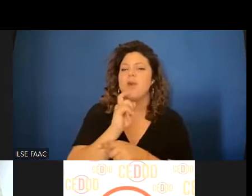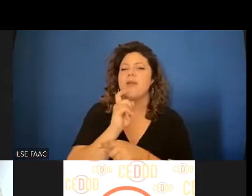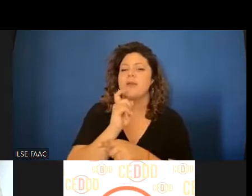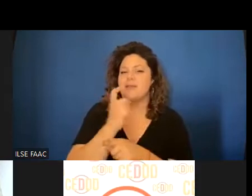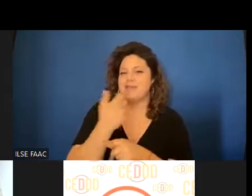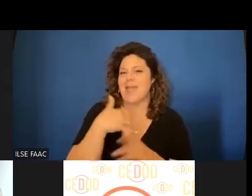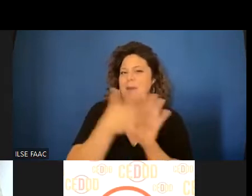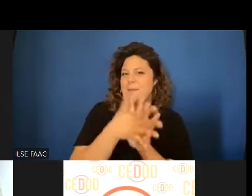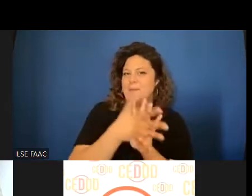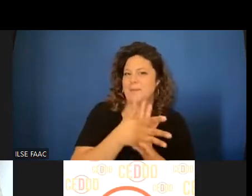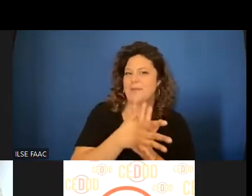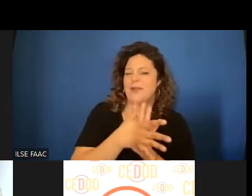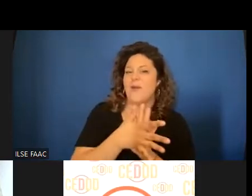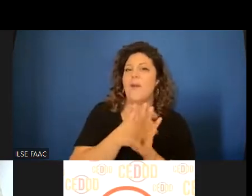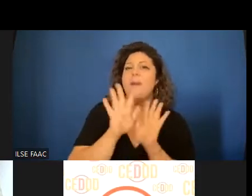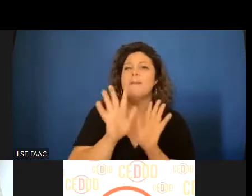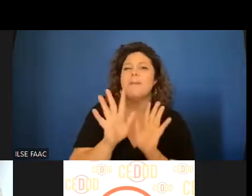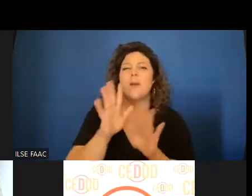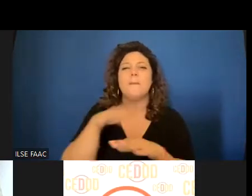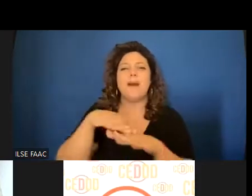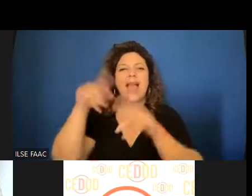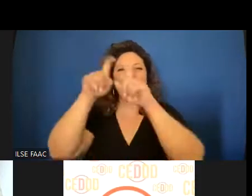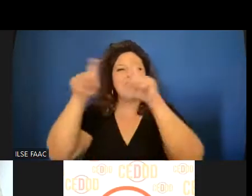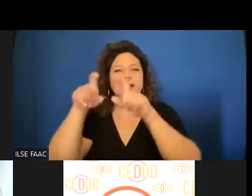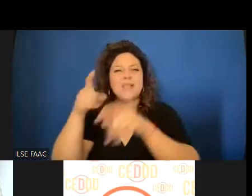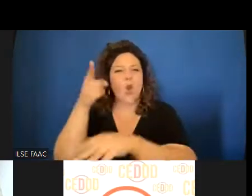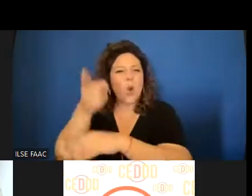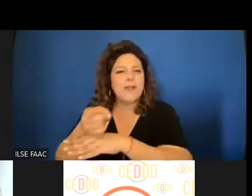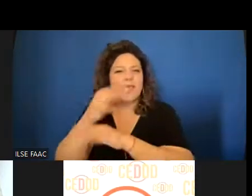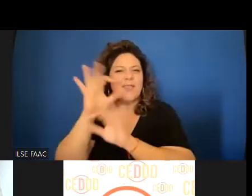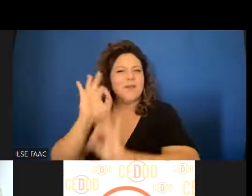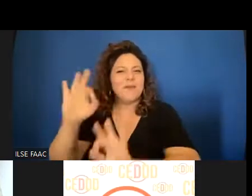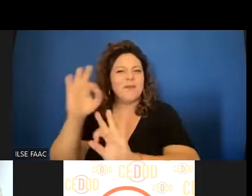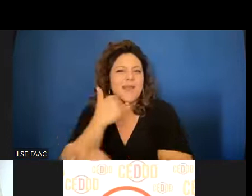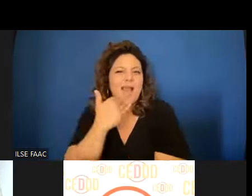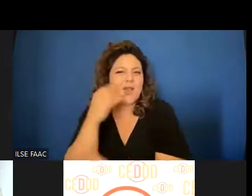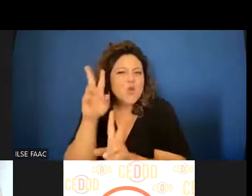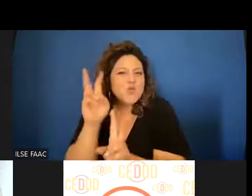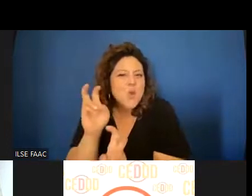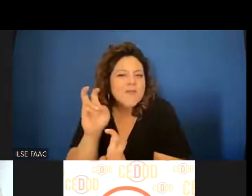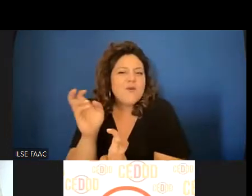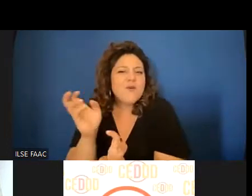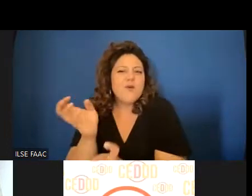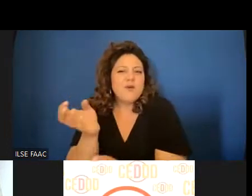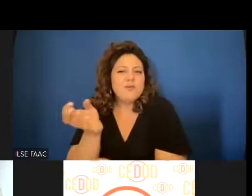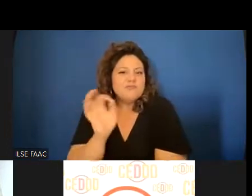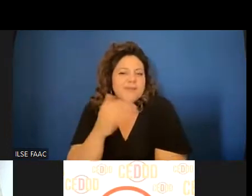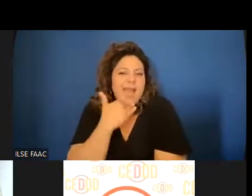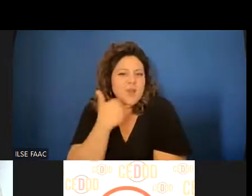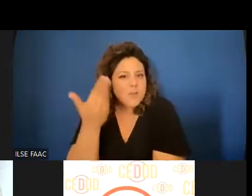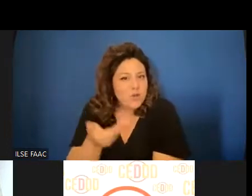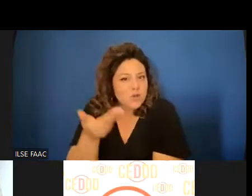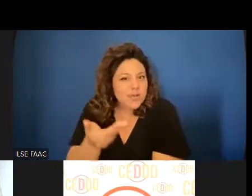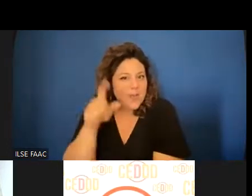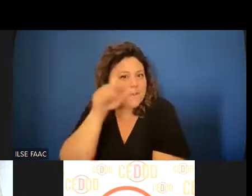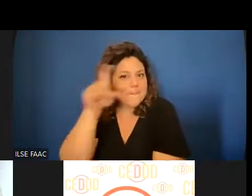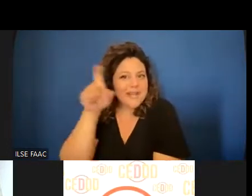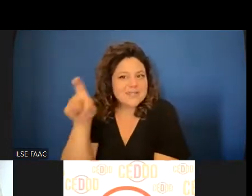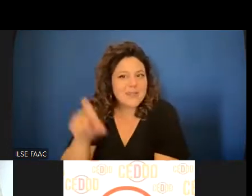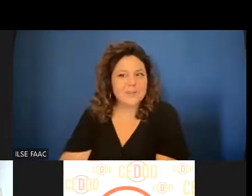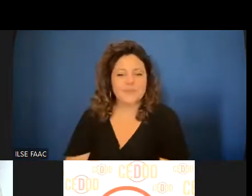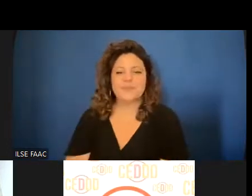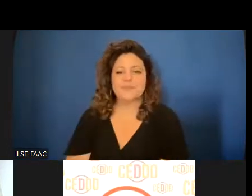porque supongo que tú mejor que nosotros nos lo puedes explicar, pero que se producen pues, alguna situación muy